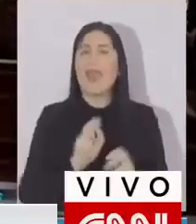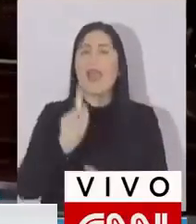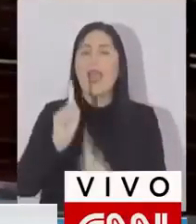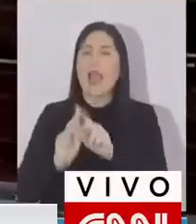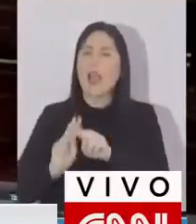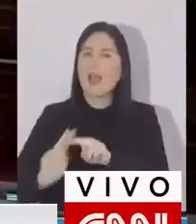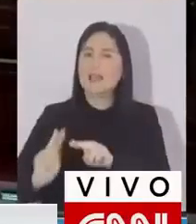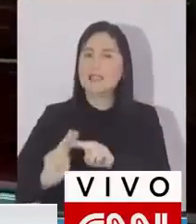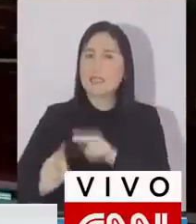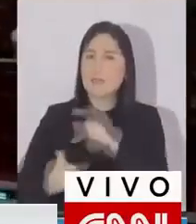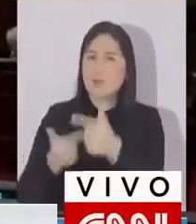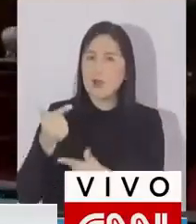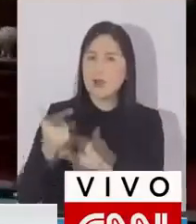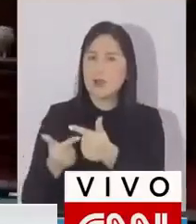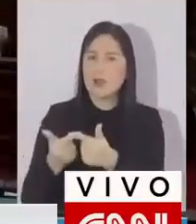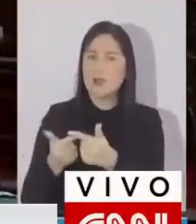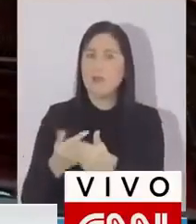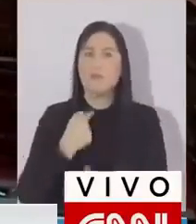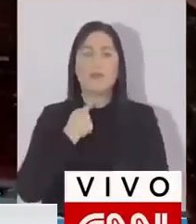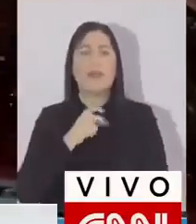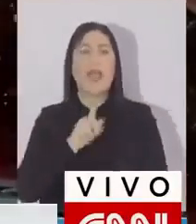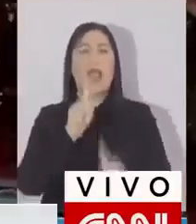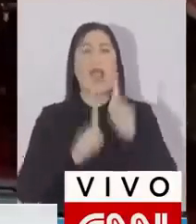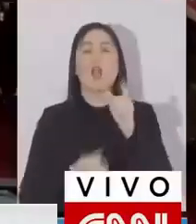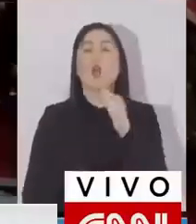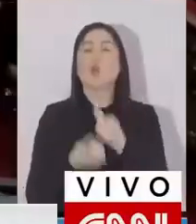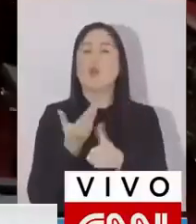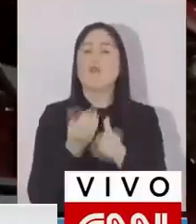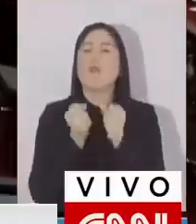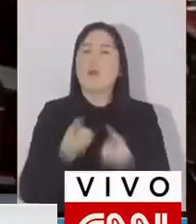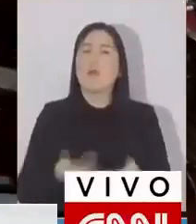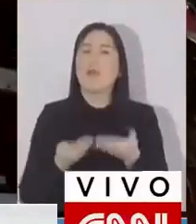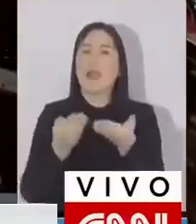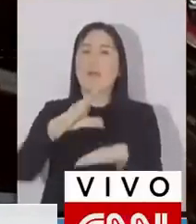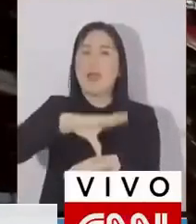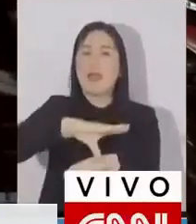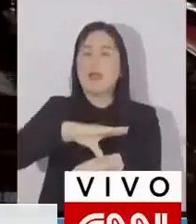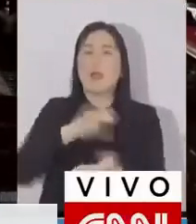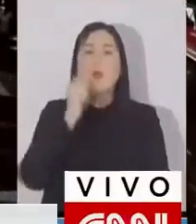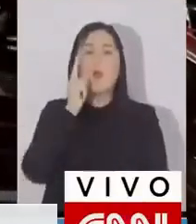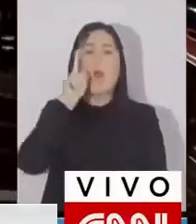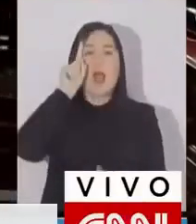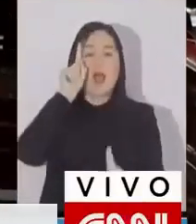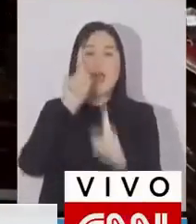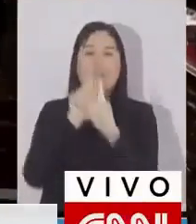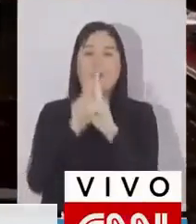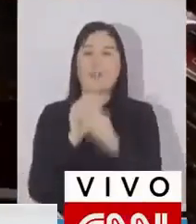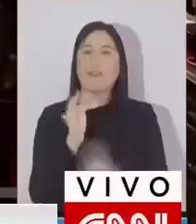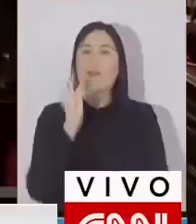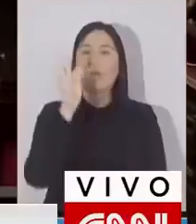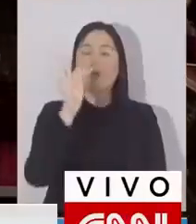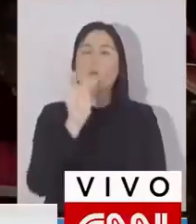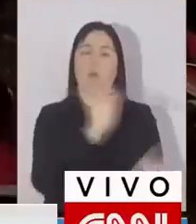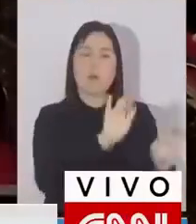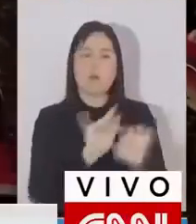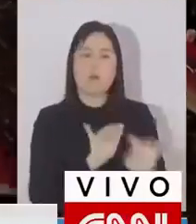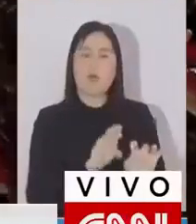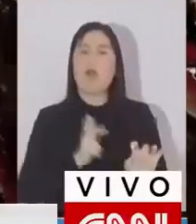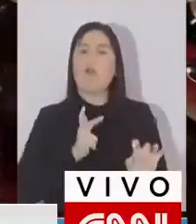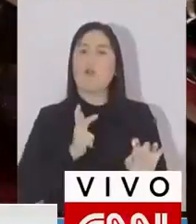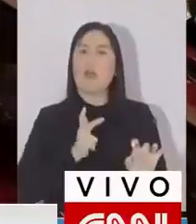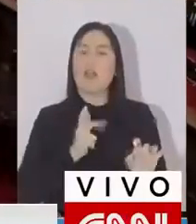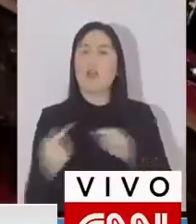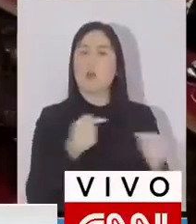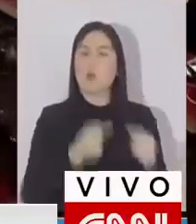le podemos ofrecer al país qué Horizonte podemos construir Más allá del formalismo y la discusión jurídica Es